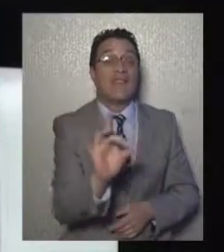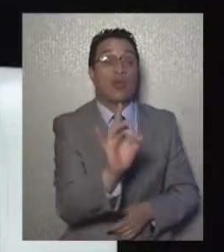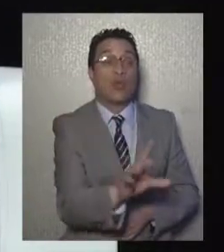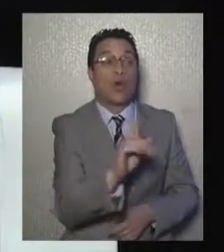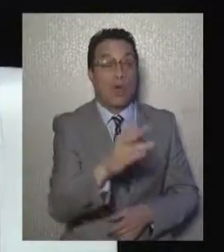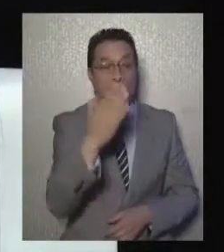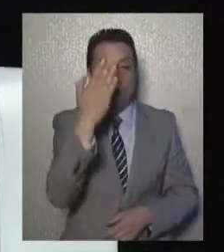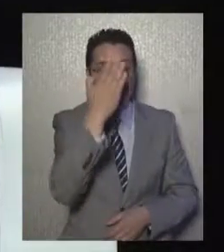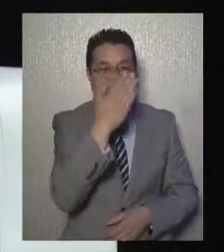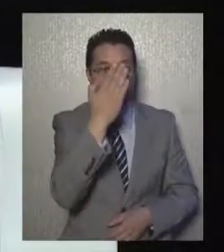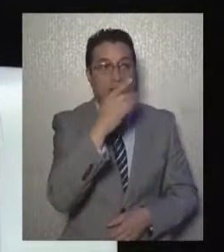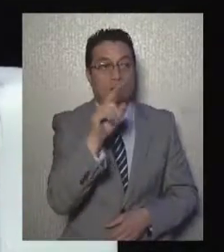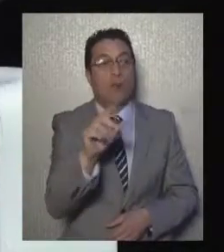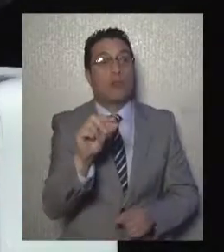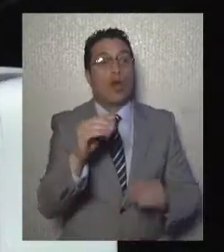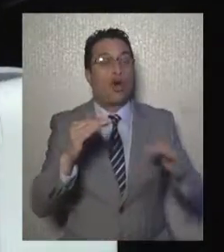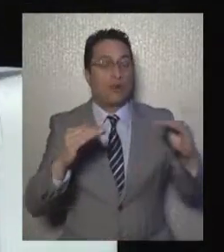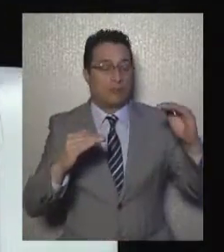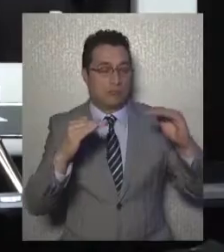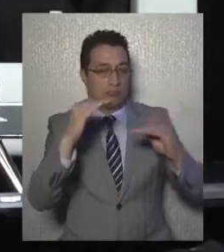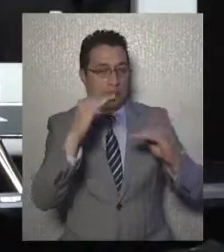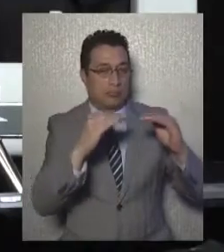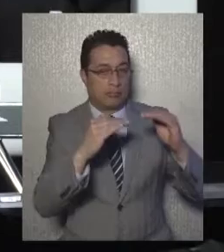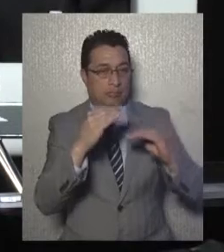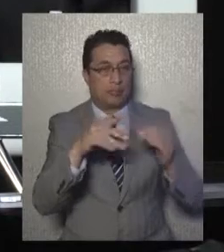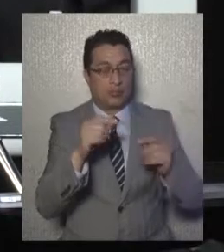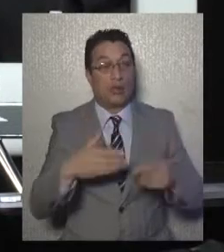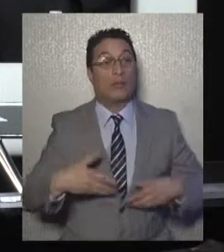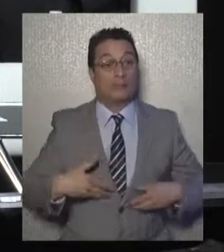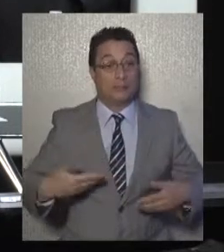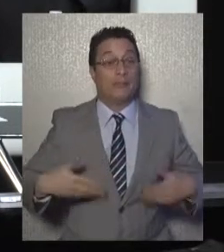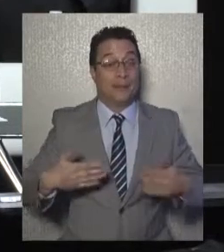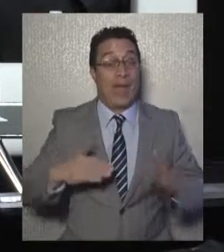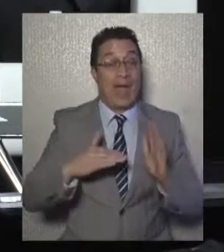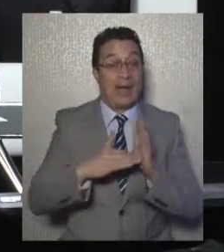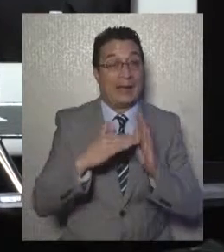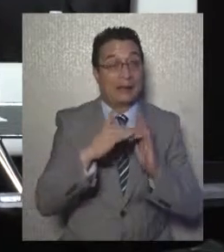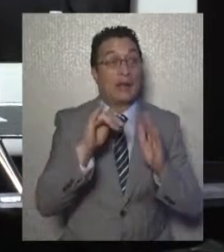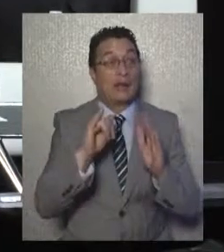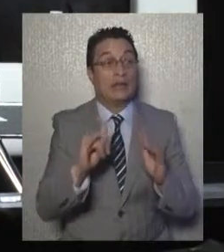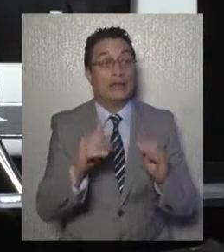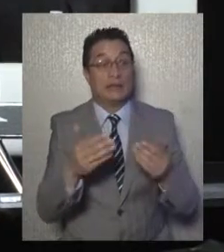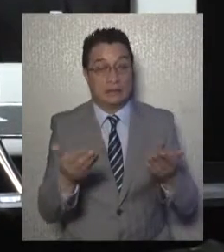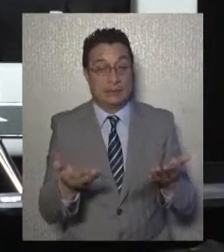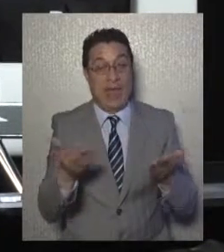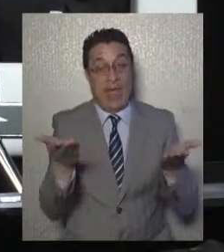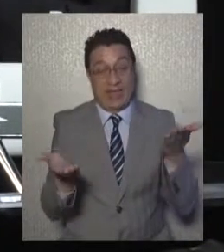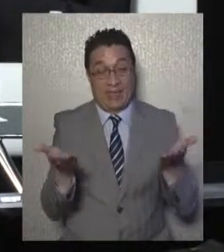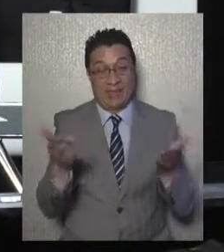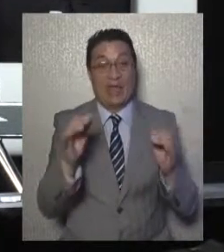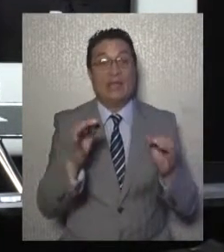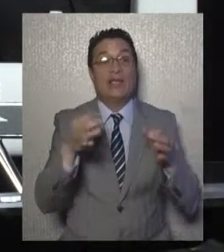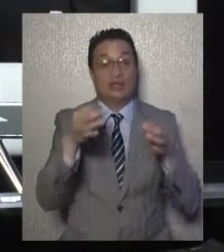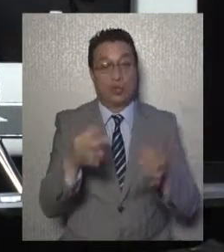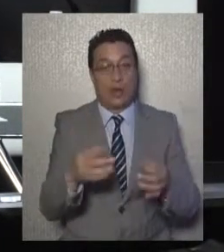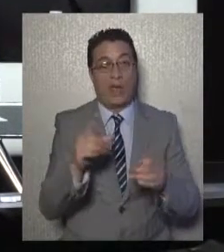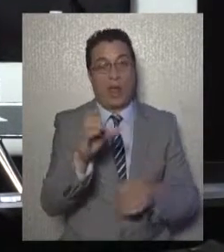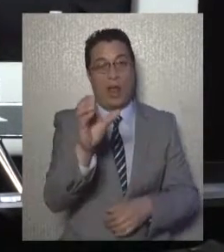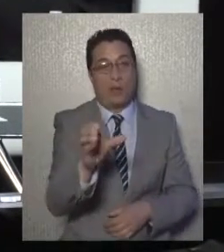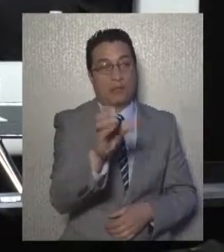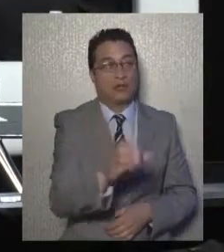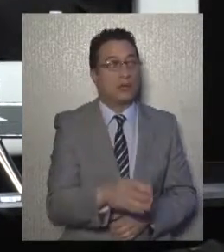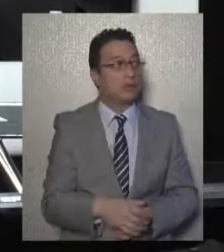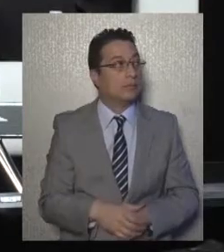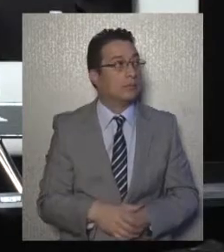individuales de preocupaciones. Es un poco de compatibilizar la prosperidad, el crecimiento, con la necesaria estabilidad y seguridad que queremos las personas. Estamos